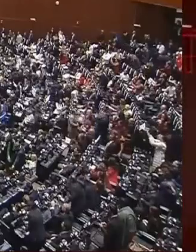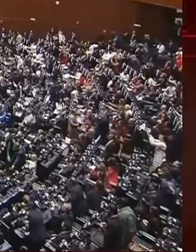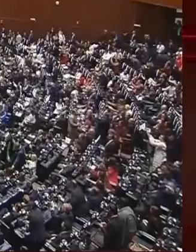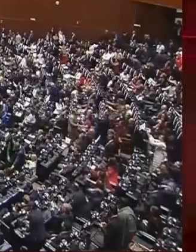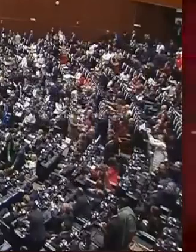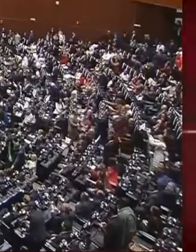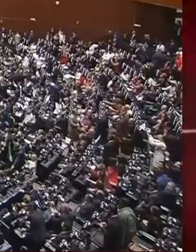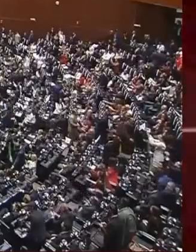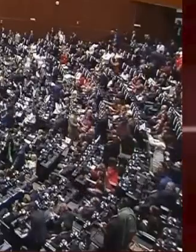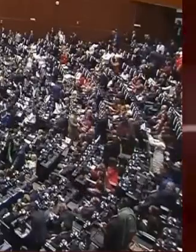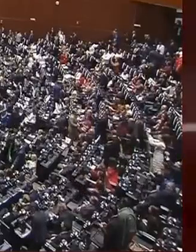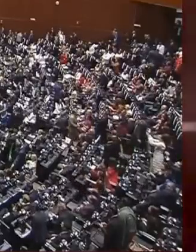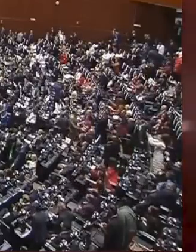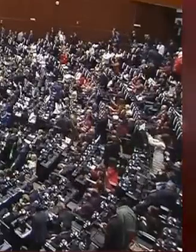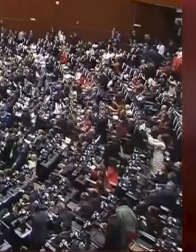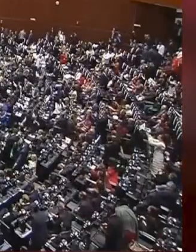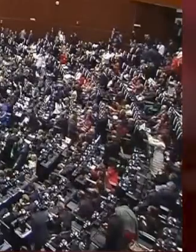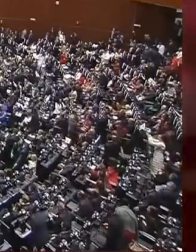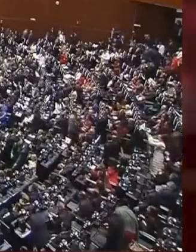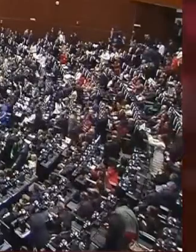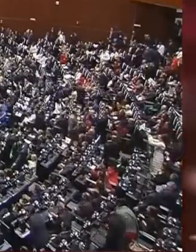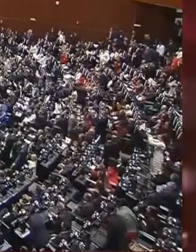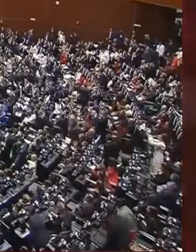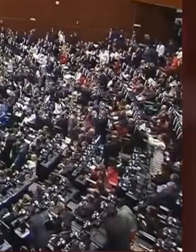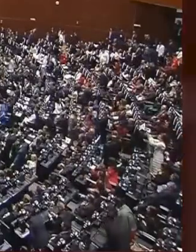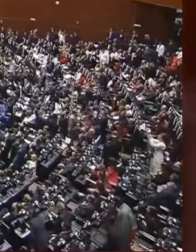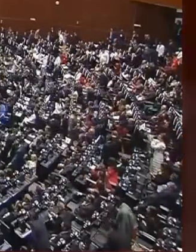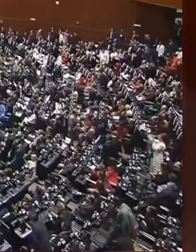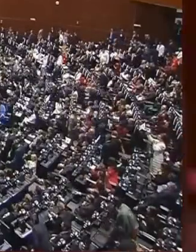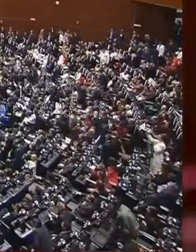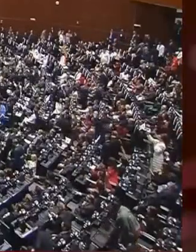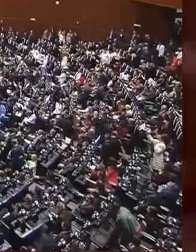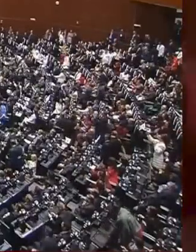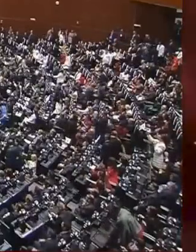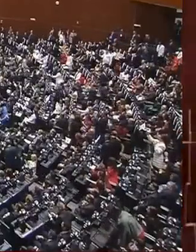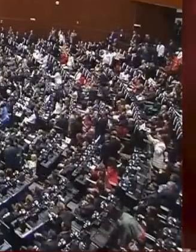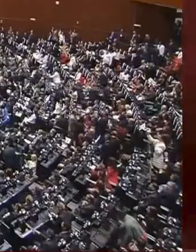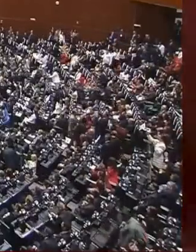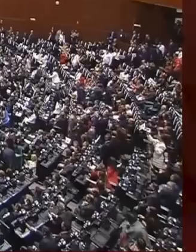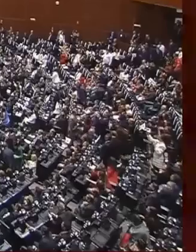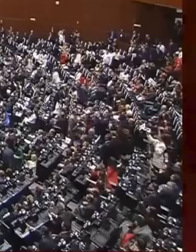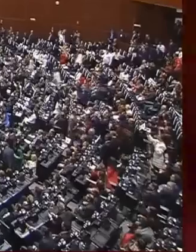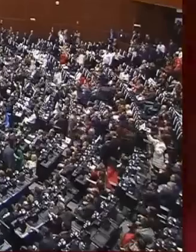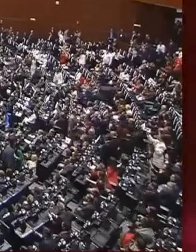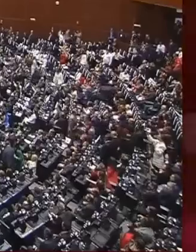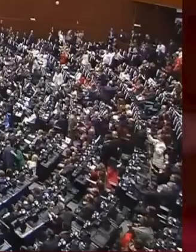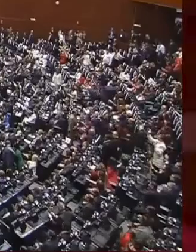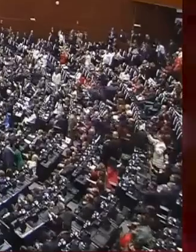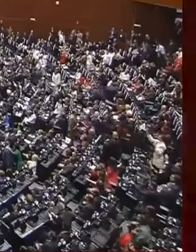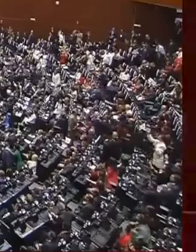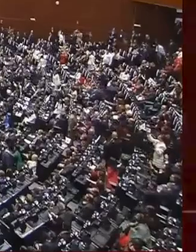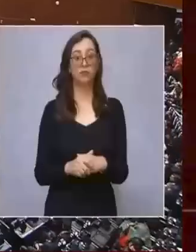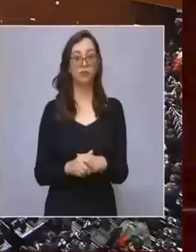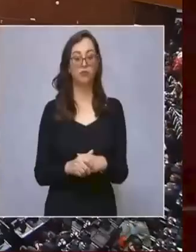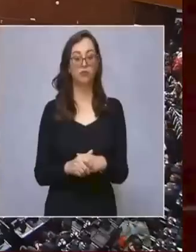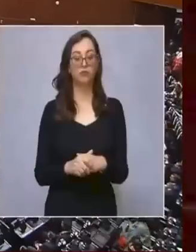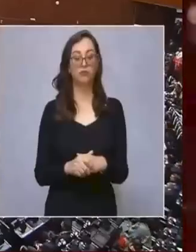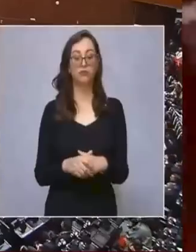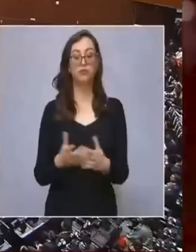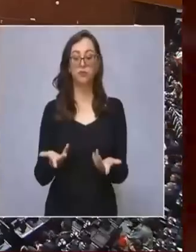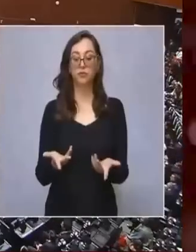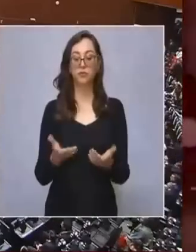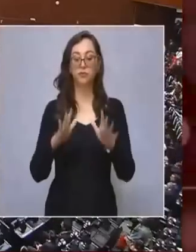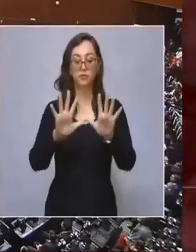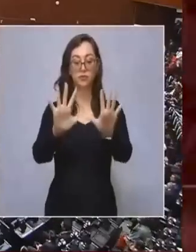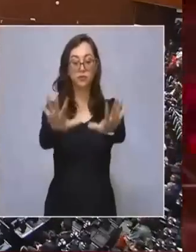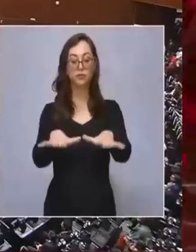doctora Claudia Sheinbaum, hay que acostumbrarnos a mencionarlo así, presidenta, médica, bombera, ingeniera, y bueno, un